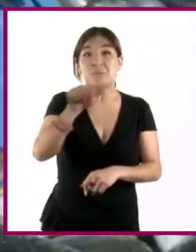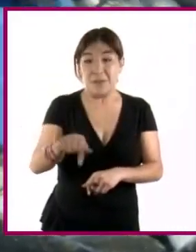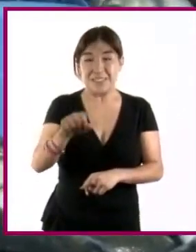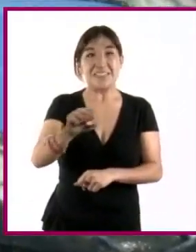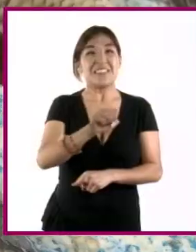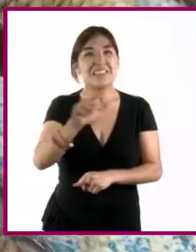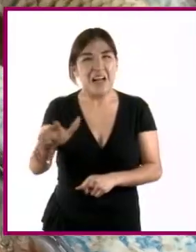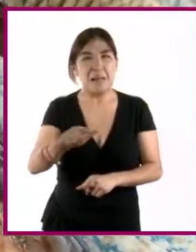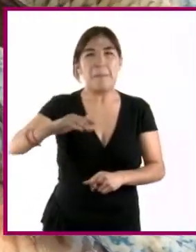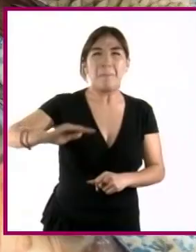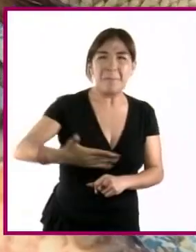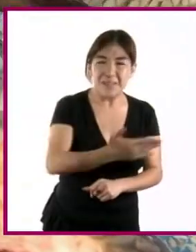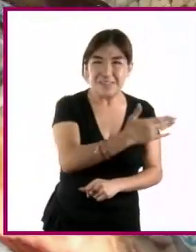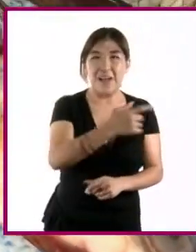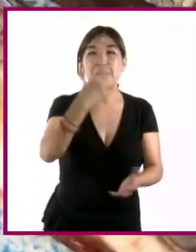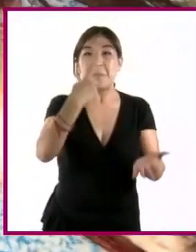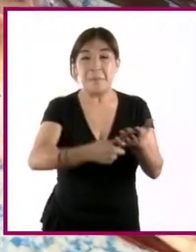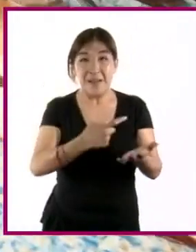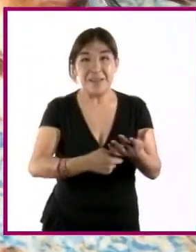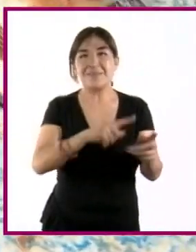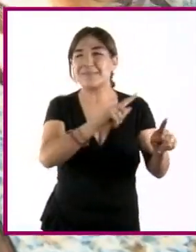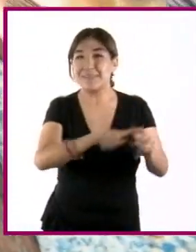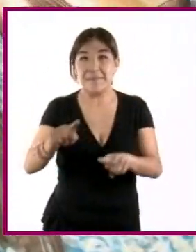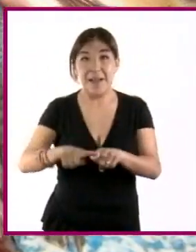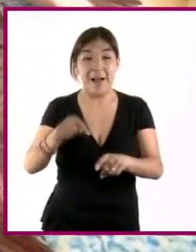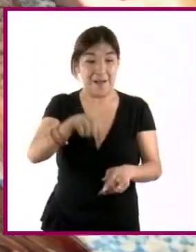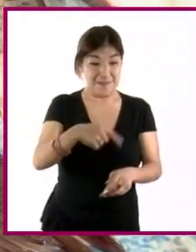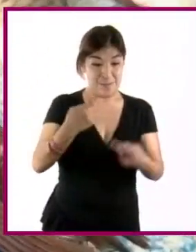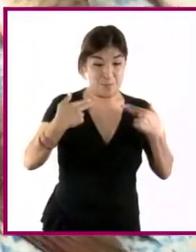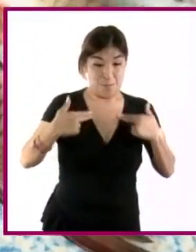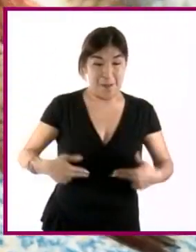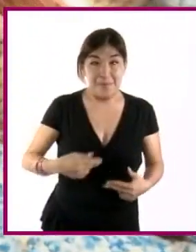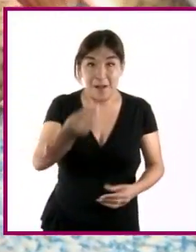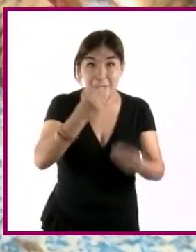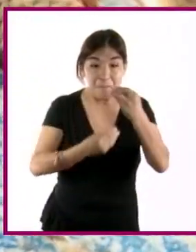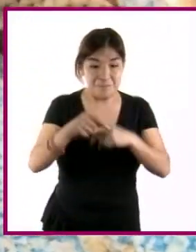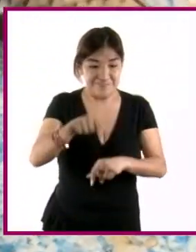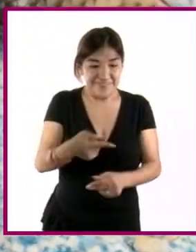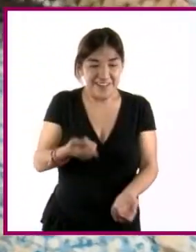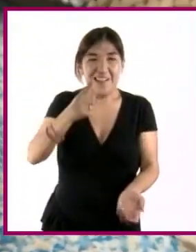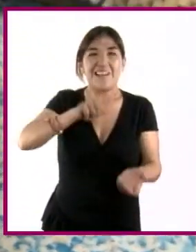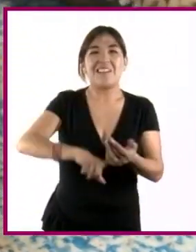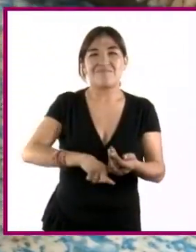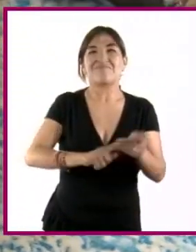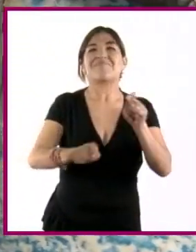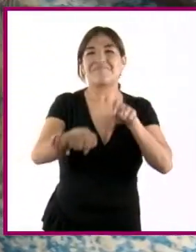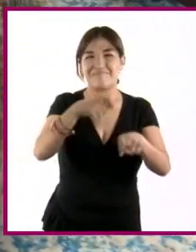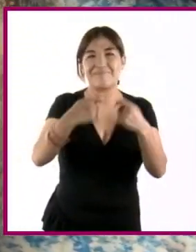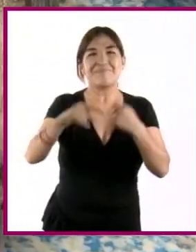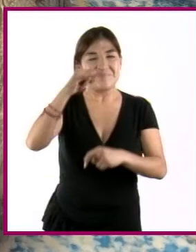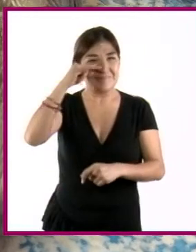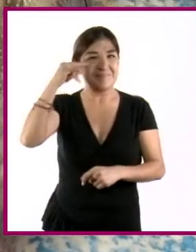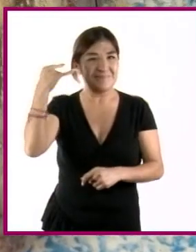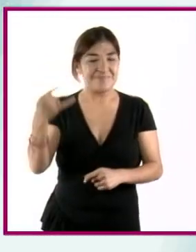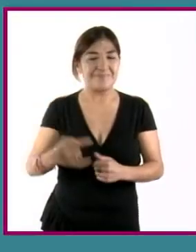los pescados y mariscos que llegan a nuestra mesa contengan micropartículas de plástico.